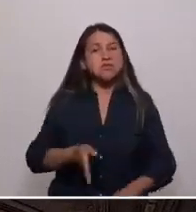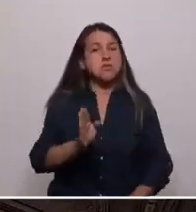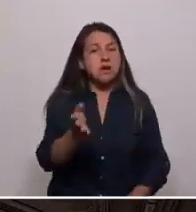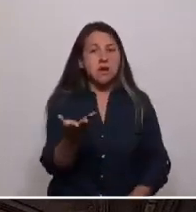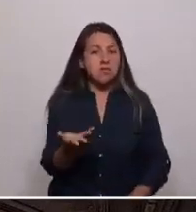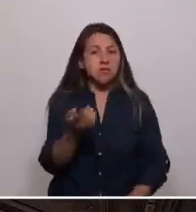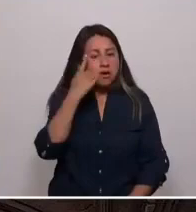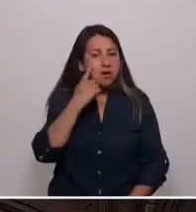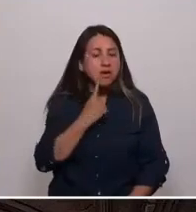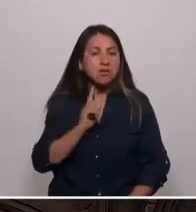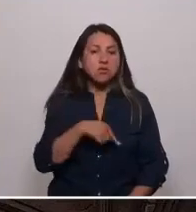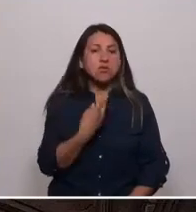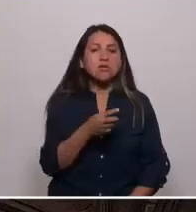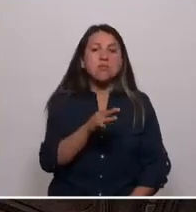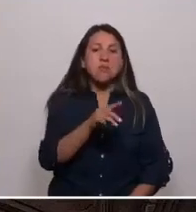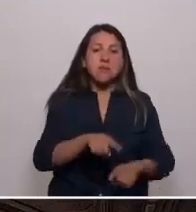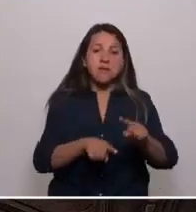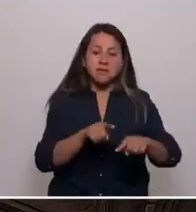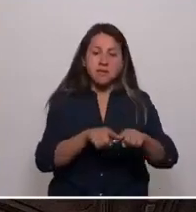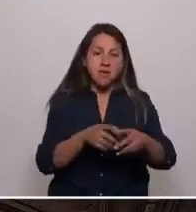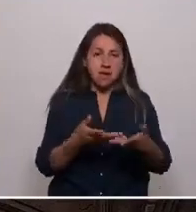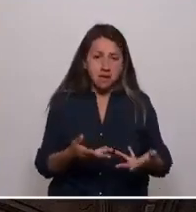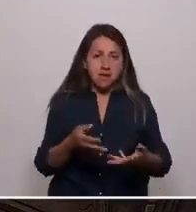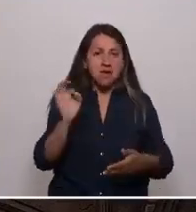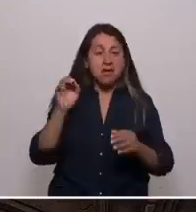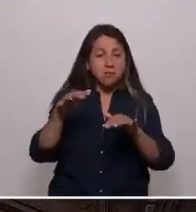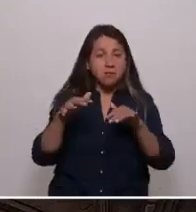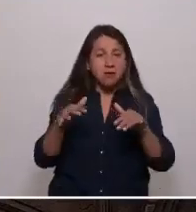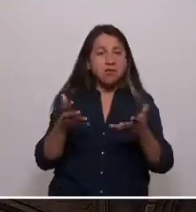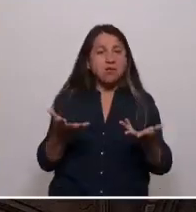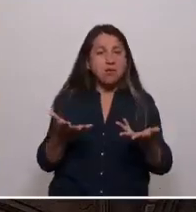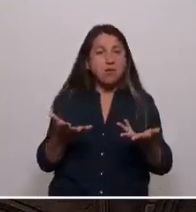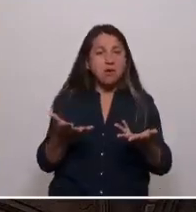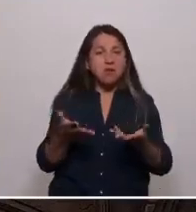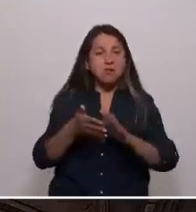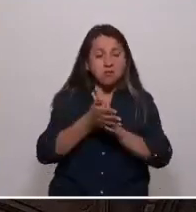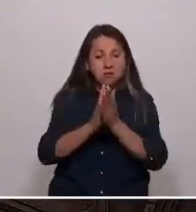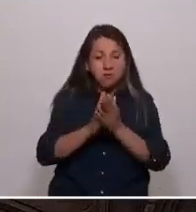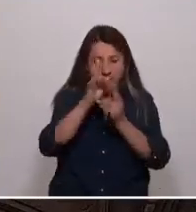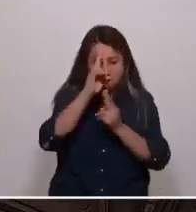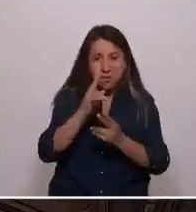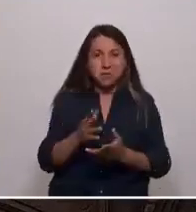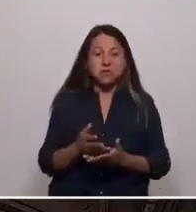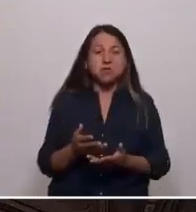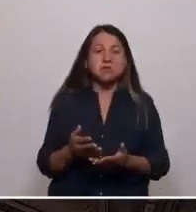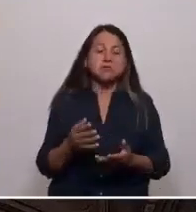¿Quién lo haría en pleno estado de conciencia? Fentepuy, Mañum.